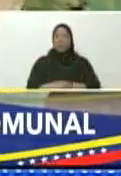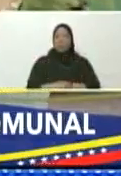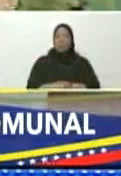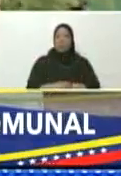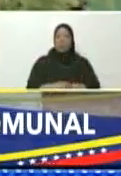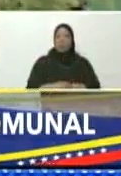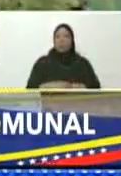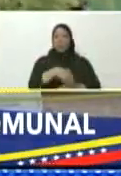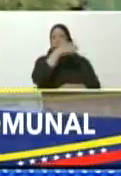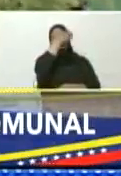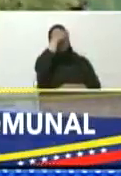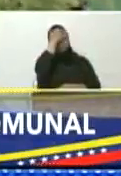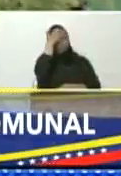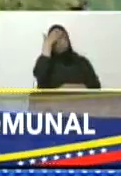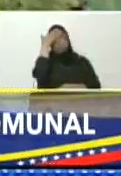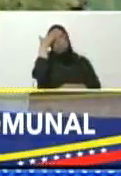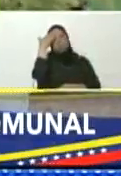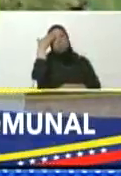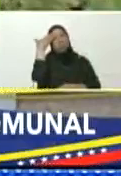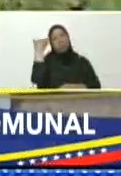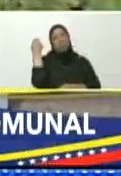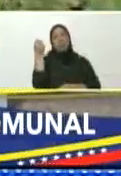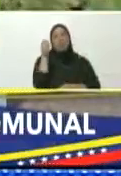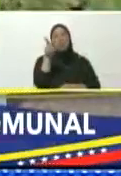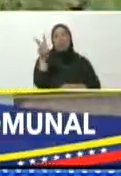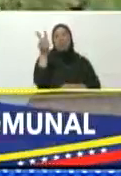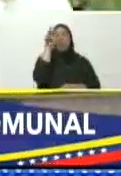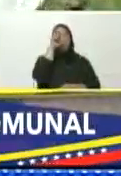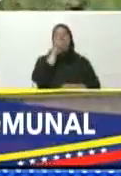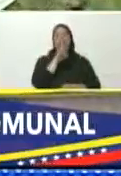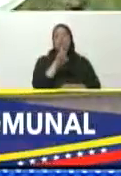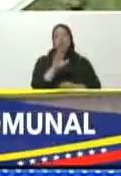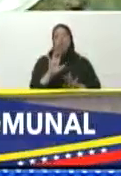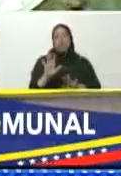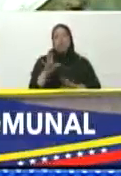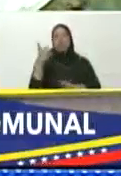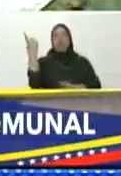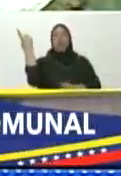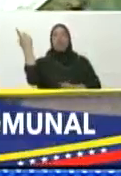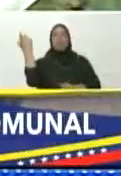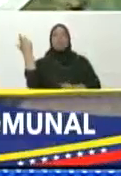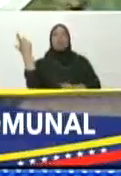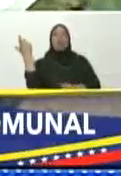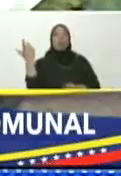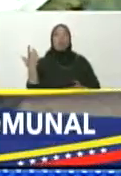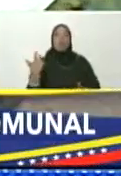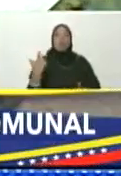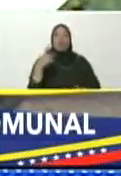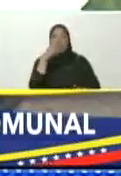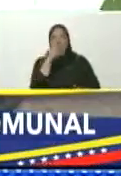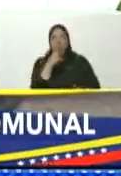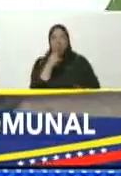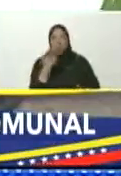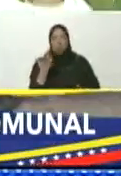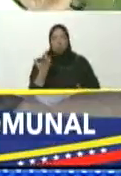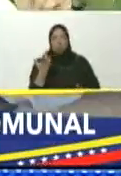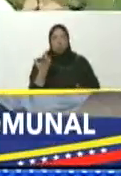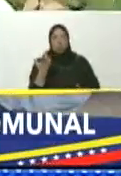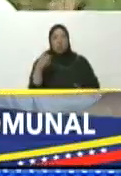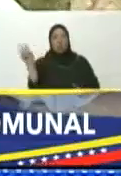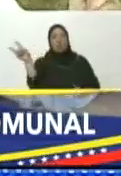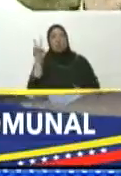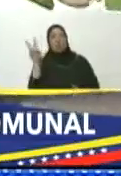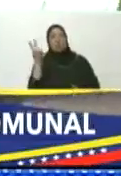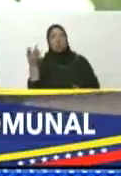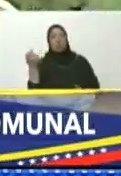No se me olvida, 23 años, y lo que falta, compadre, y lo que falta, porque en Venezuela